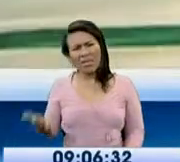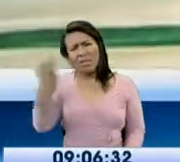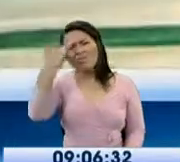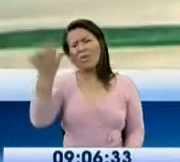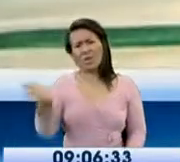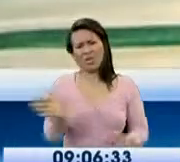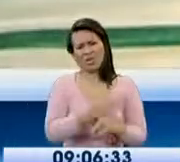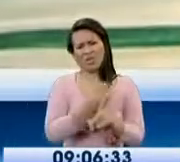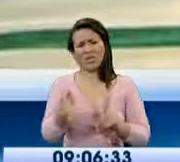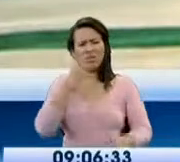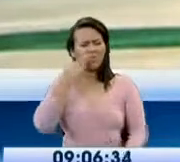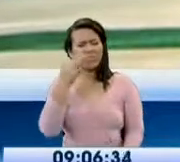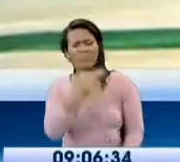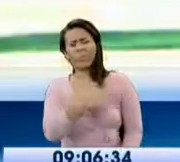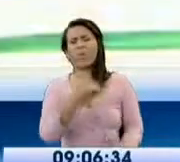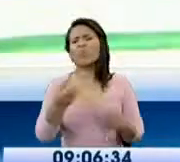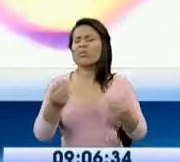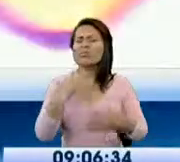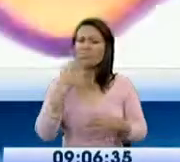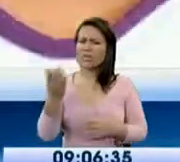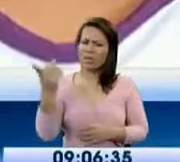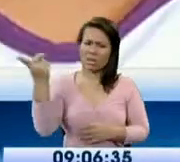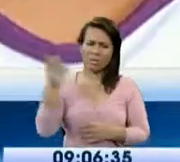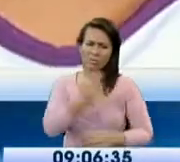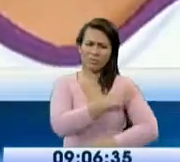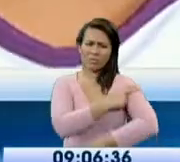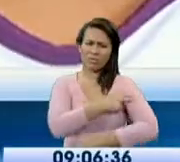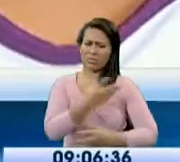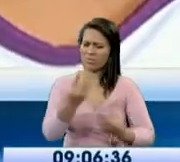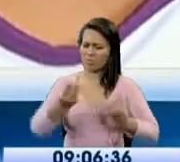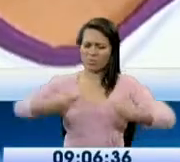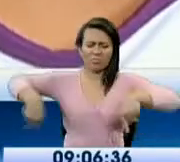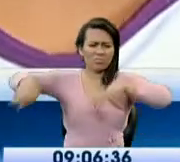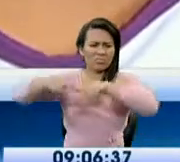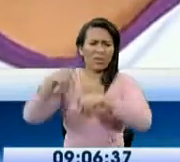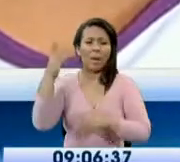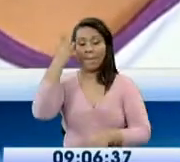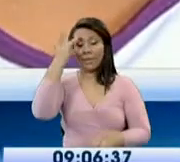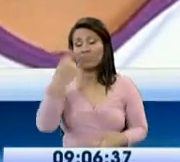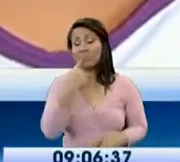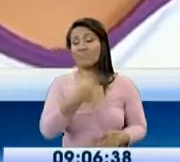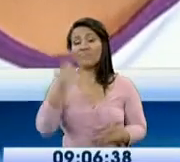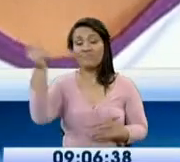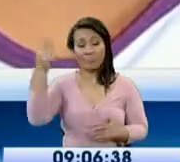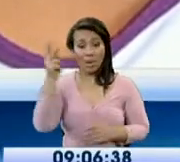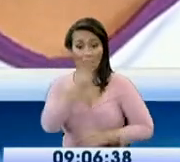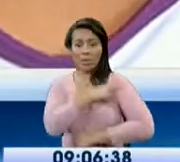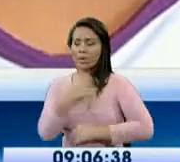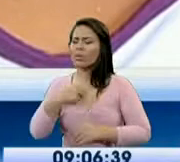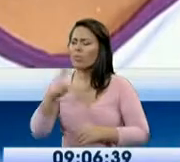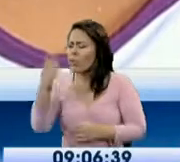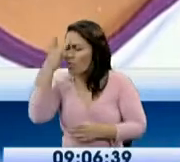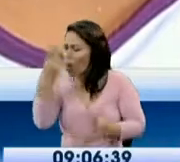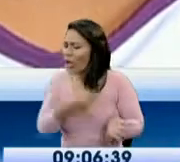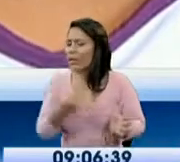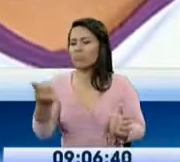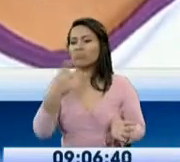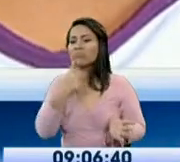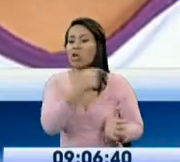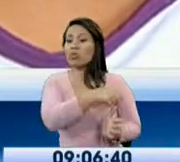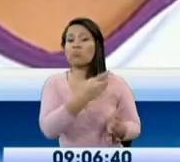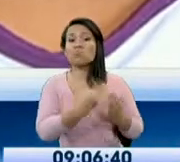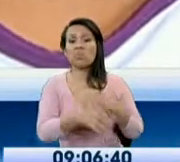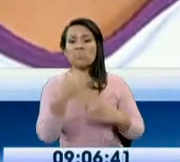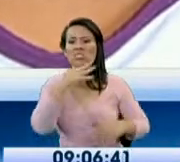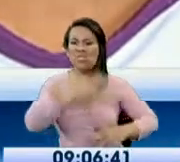las agresiones son constantes. Que mi hijo supuestamente le ha pegado con una soga a aquella niña, entonces vino aquella